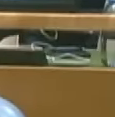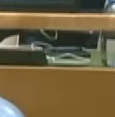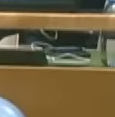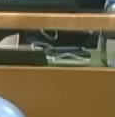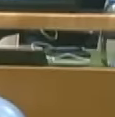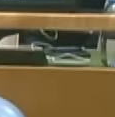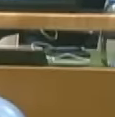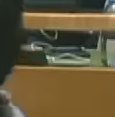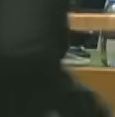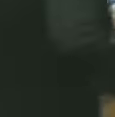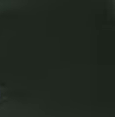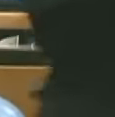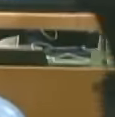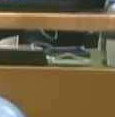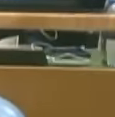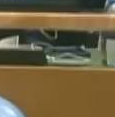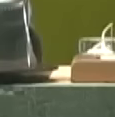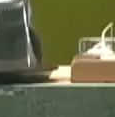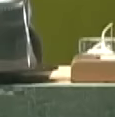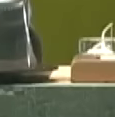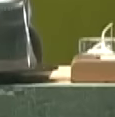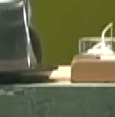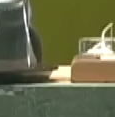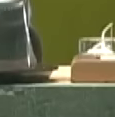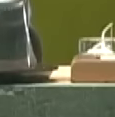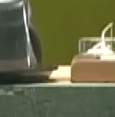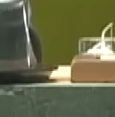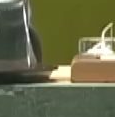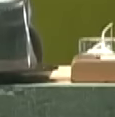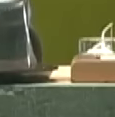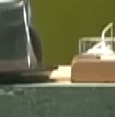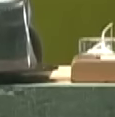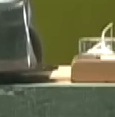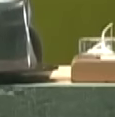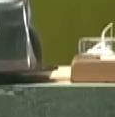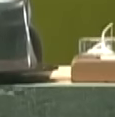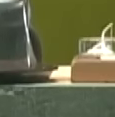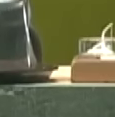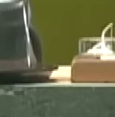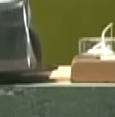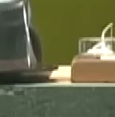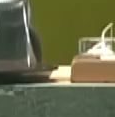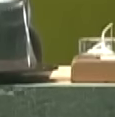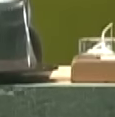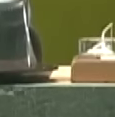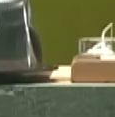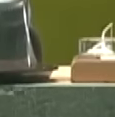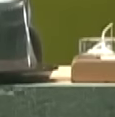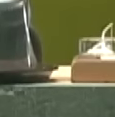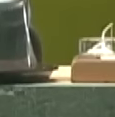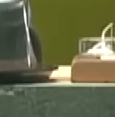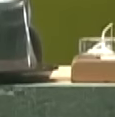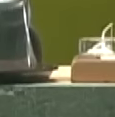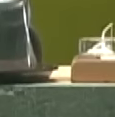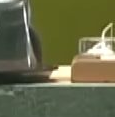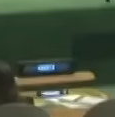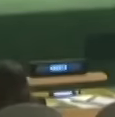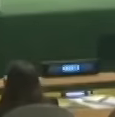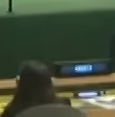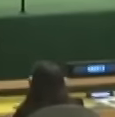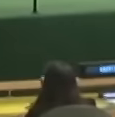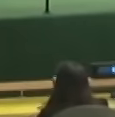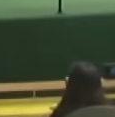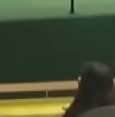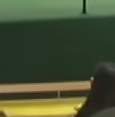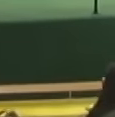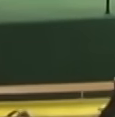On behalf of the General Assembly, I wish to thank the Vice President of the Bolivian Republic of Venezuela for the statement just made and request protocol to